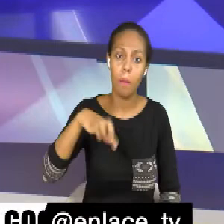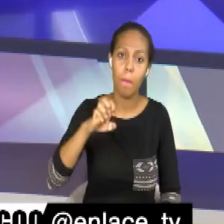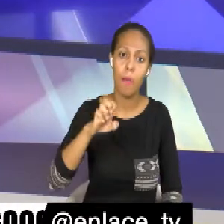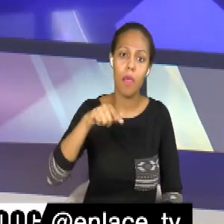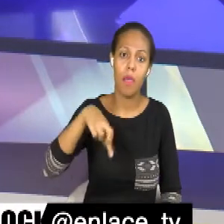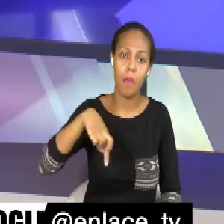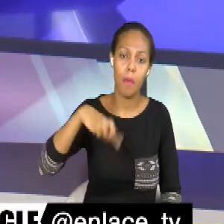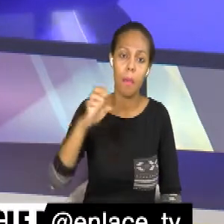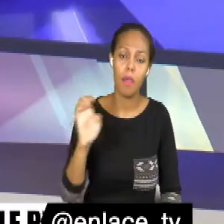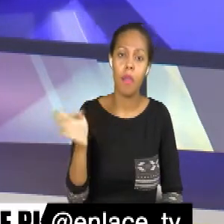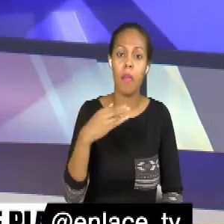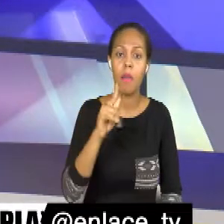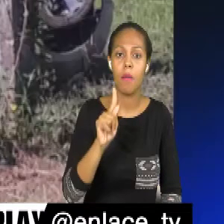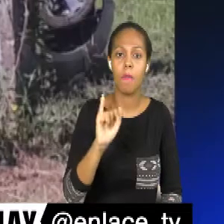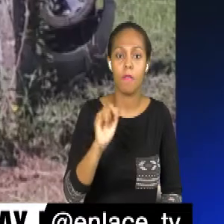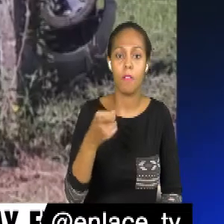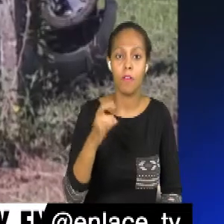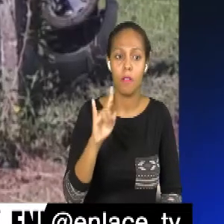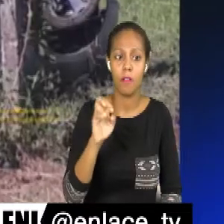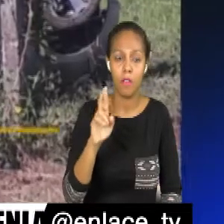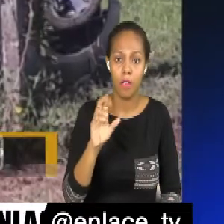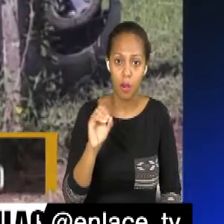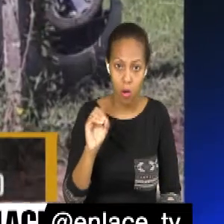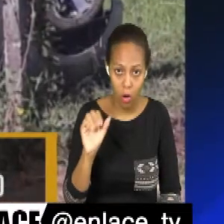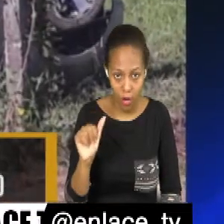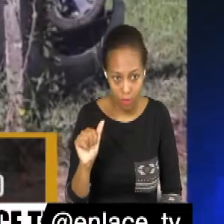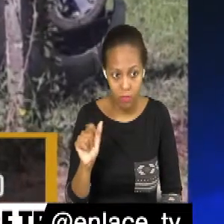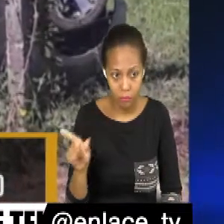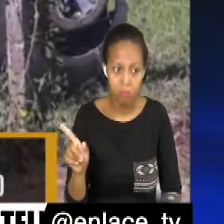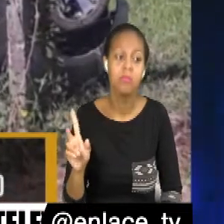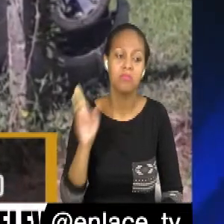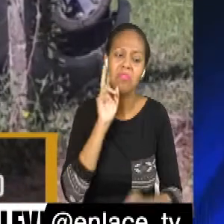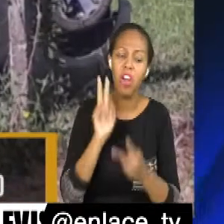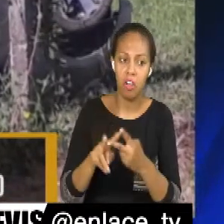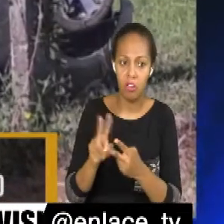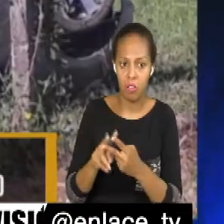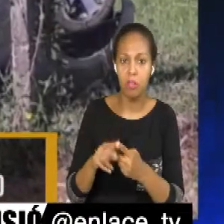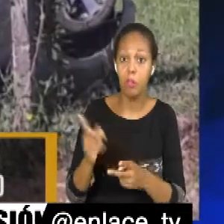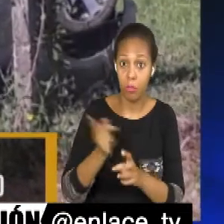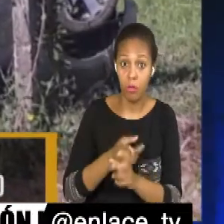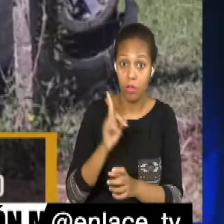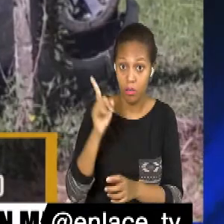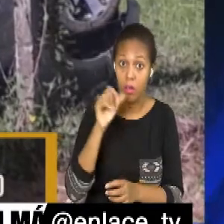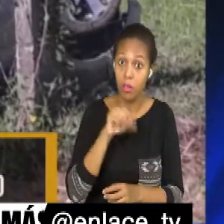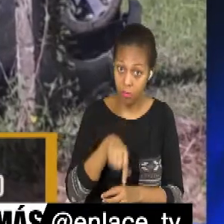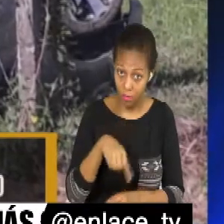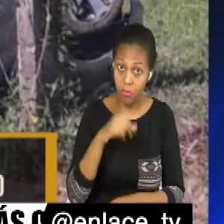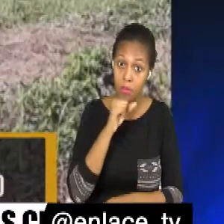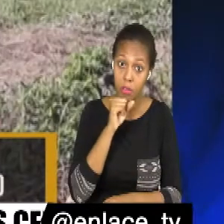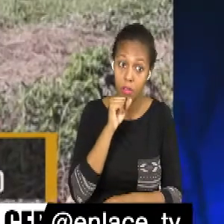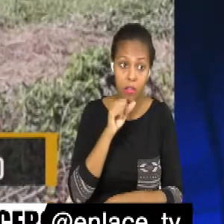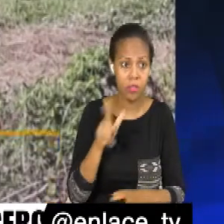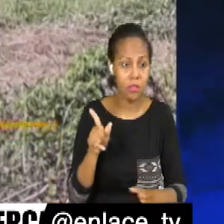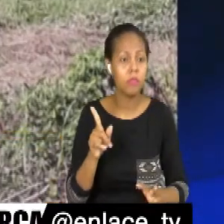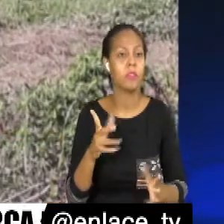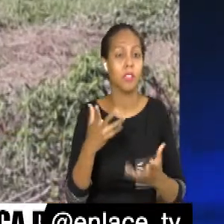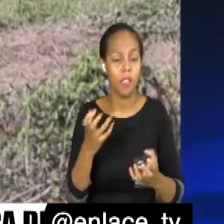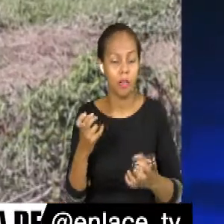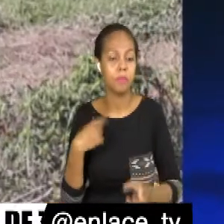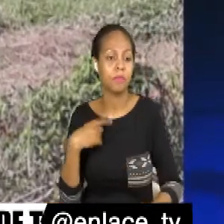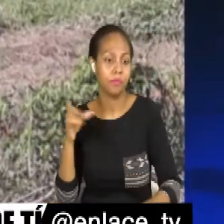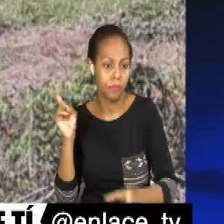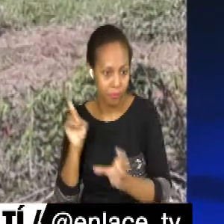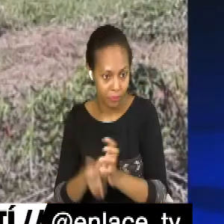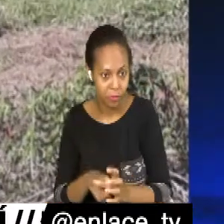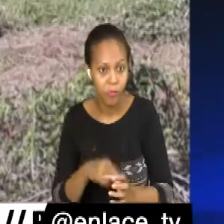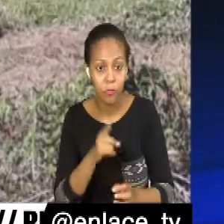fuera de peligro. José Figueroa, conocido como Pepe Figueroa, político de Barranca Bermeja, que ha manifestado su aspiración a la Cámara de Representantes para